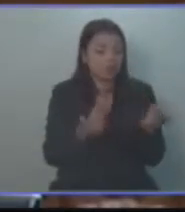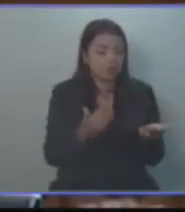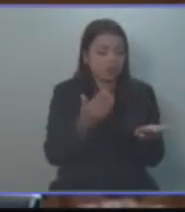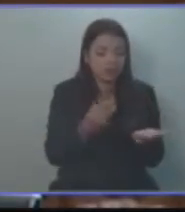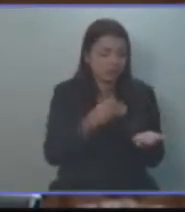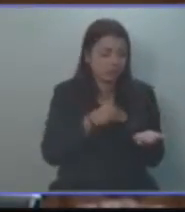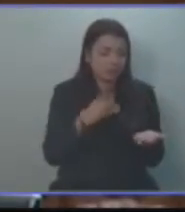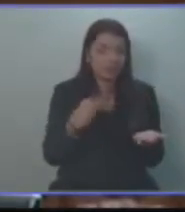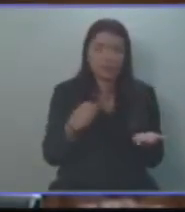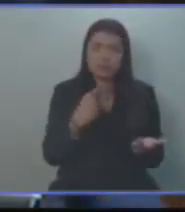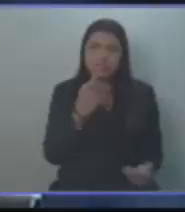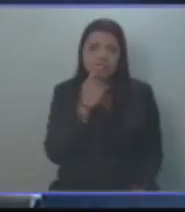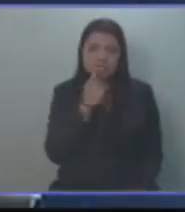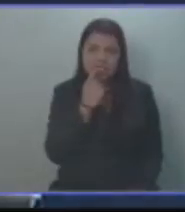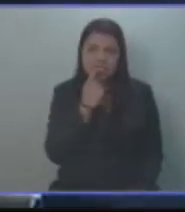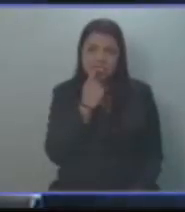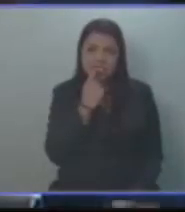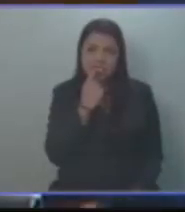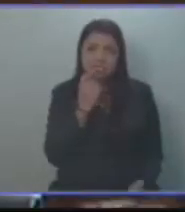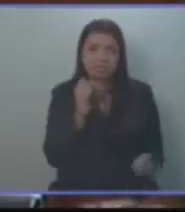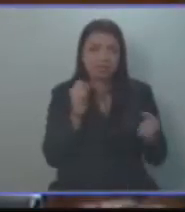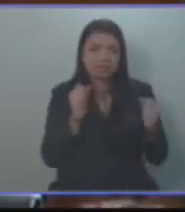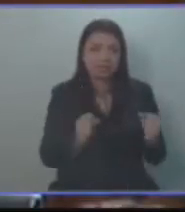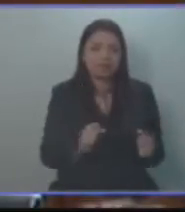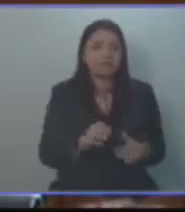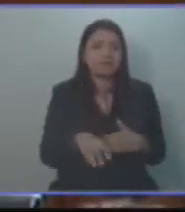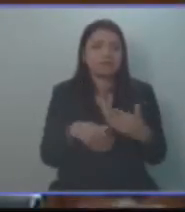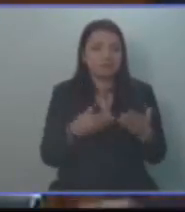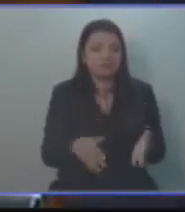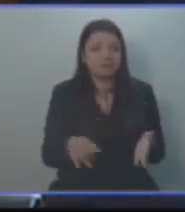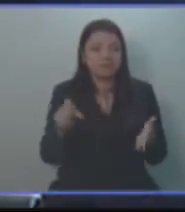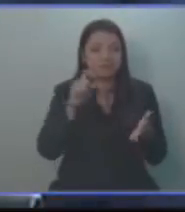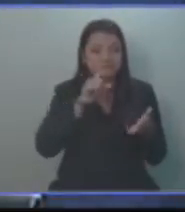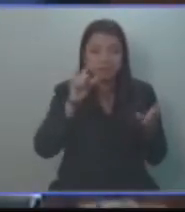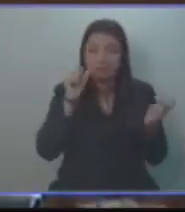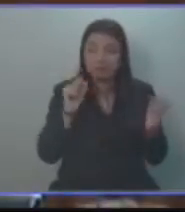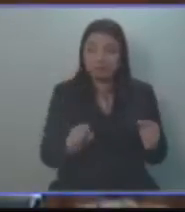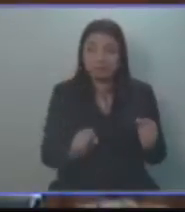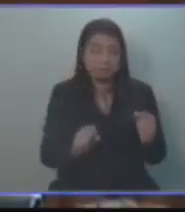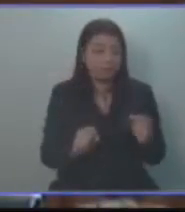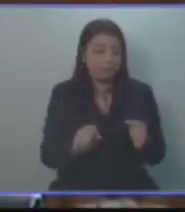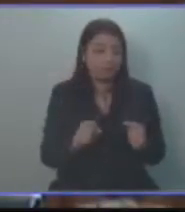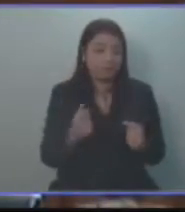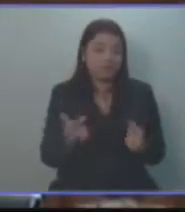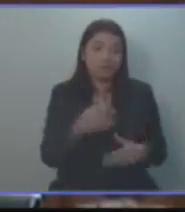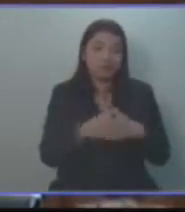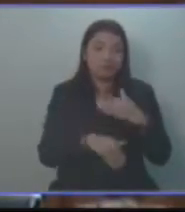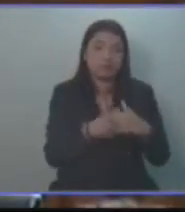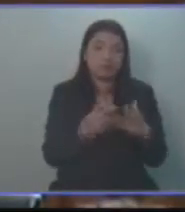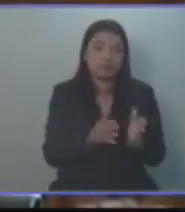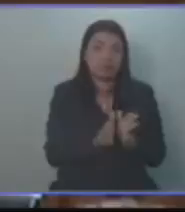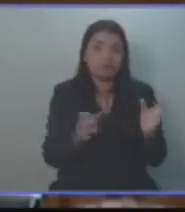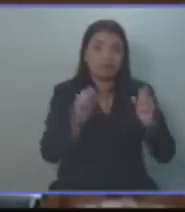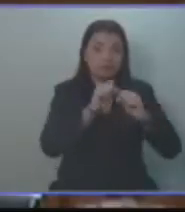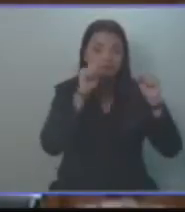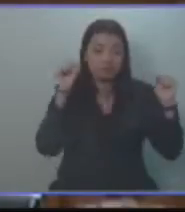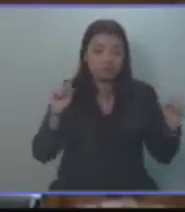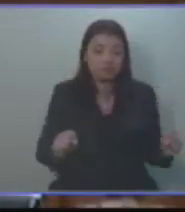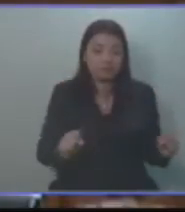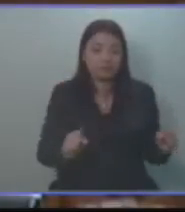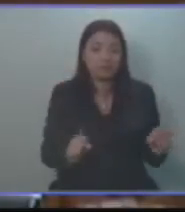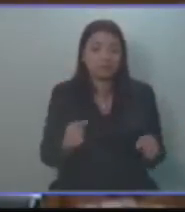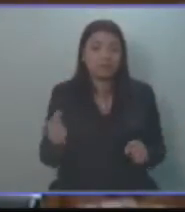odontológica. Sin embargo, si una institución de educación superior u otro integrante del Sistema Nacional de